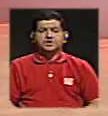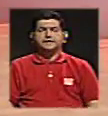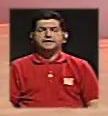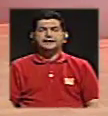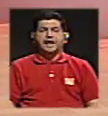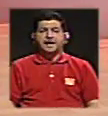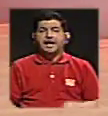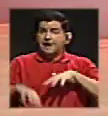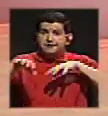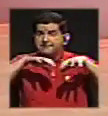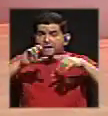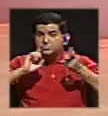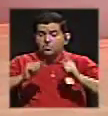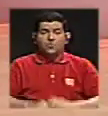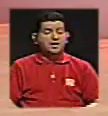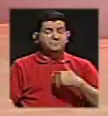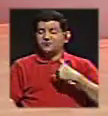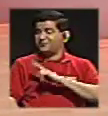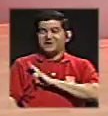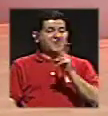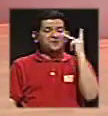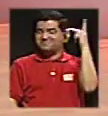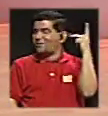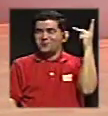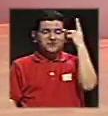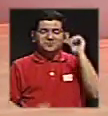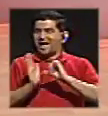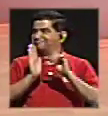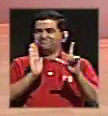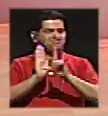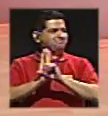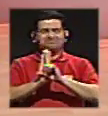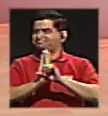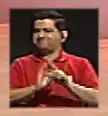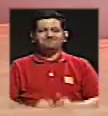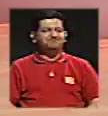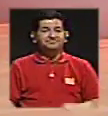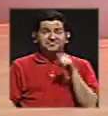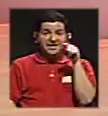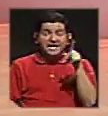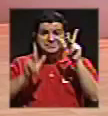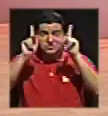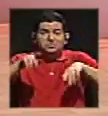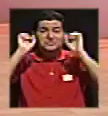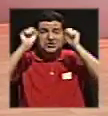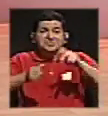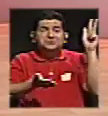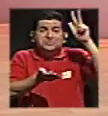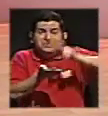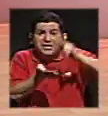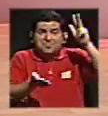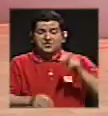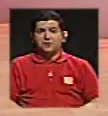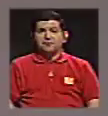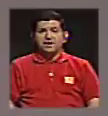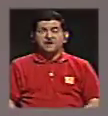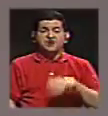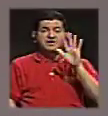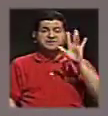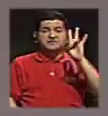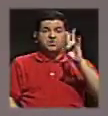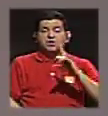reacción pues que no hubo voluntad política en la asamblea legislativa esto quienes lo podían aprobar eran los